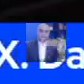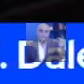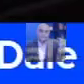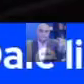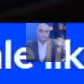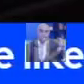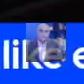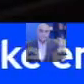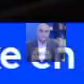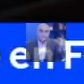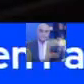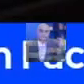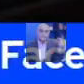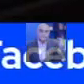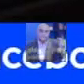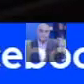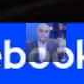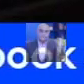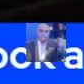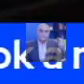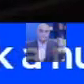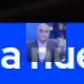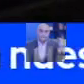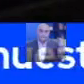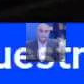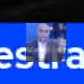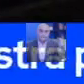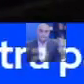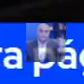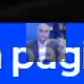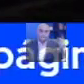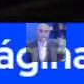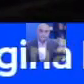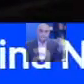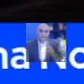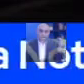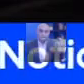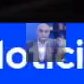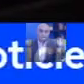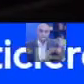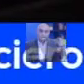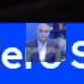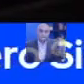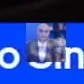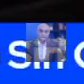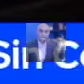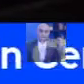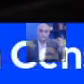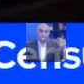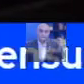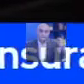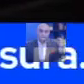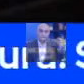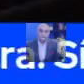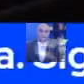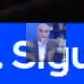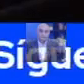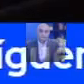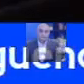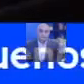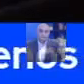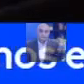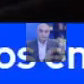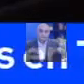Censura, que también recoge diversos puntos de vista. Así es que les pido que se sumen también a este esfuerzo de No Apto